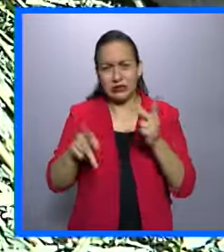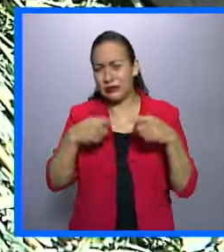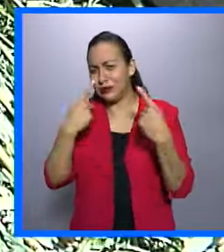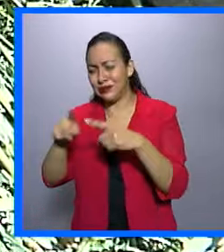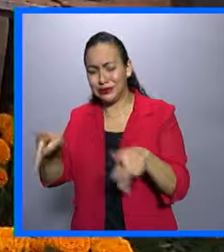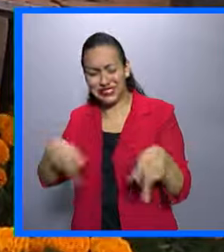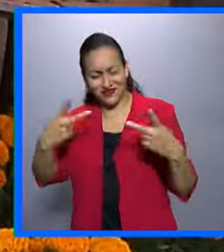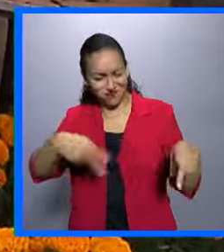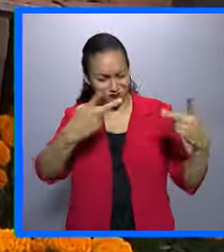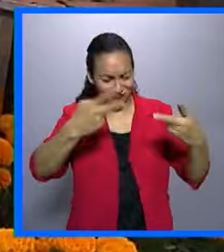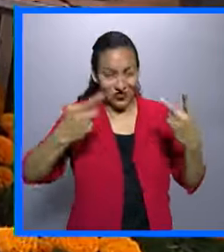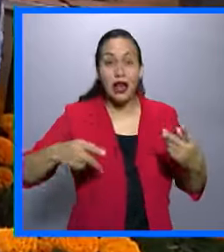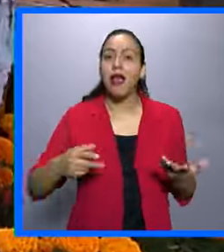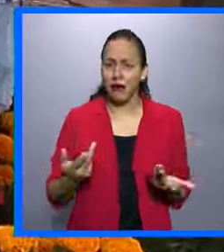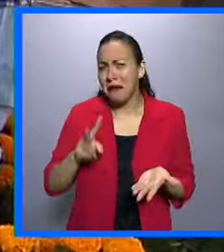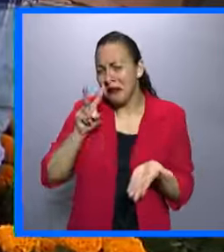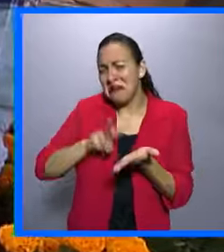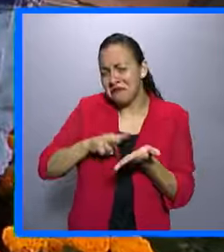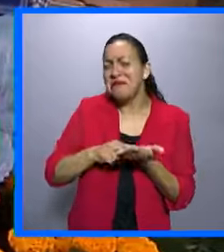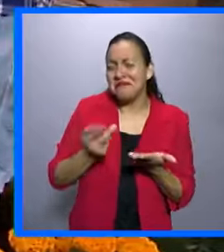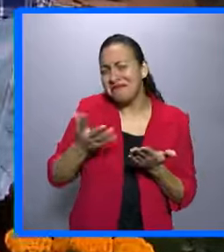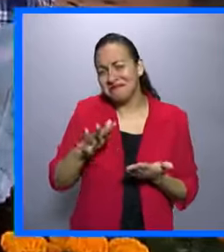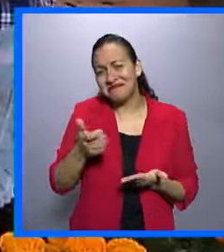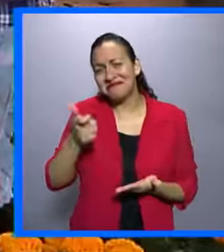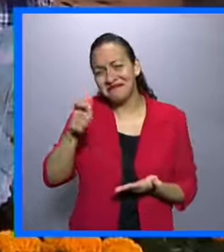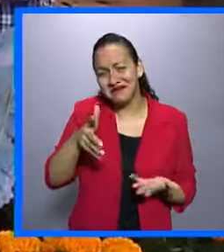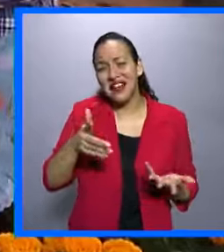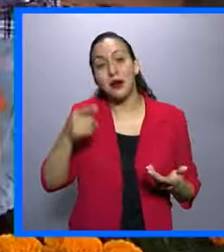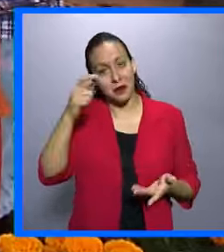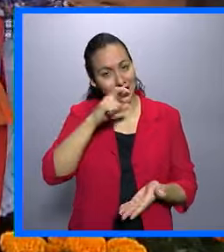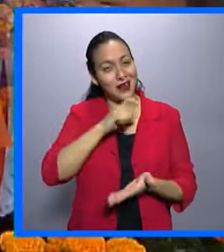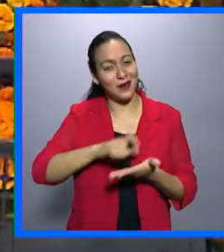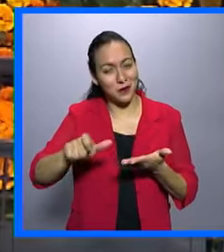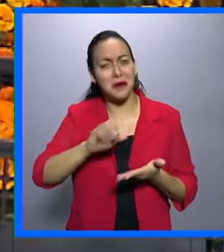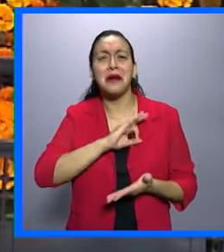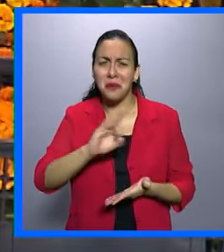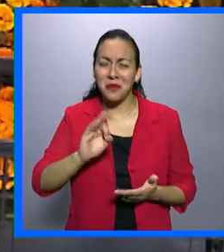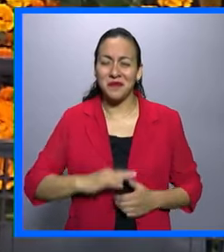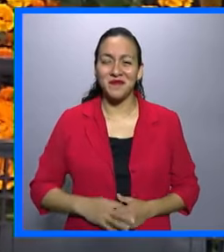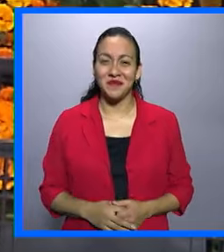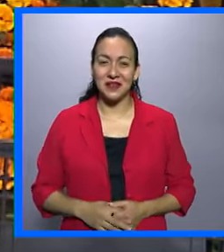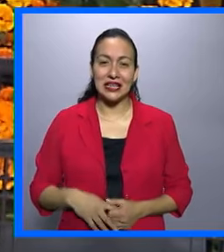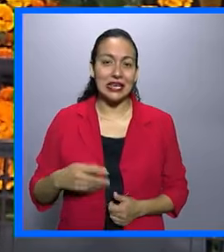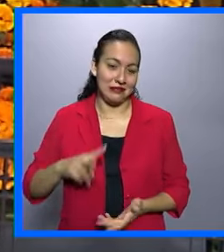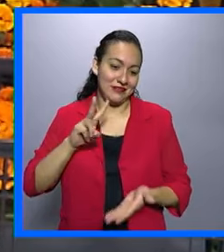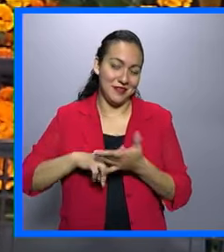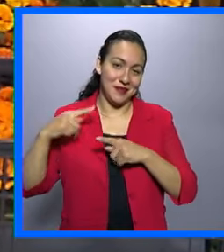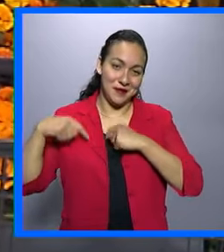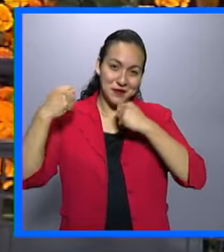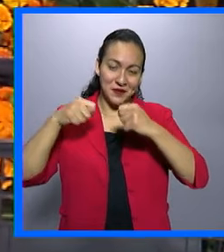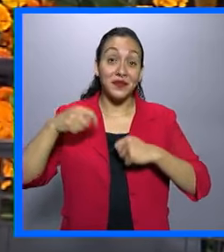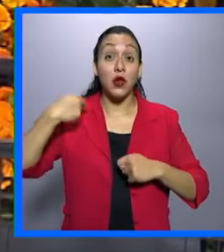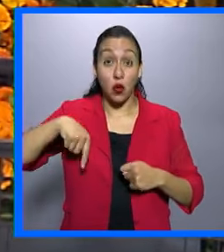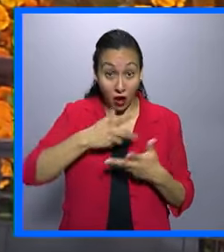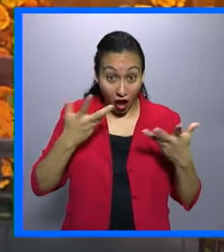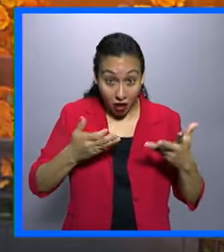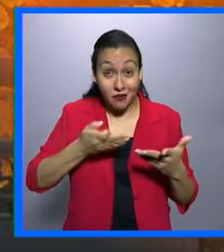sus productos a precios justos para mantener vivas las tradiciones. Nosotros somos productores, la